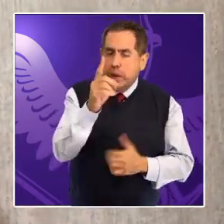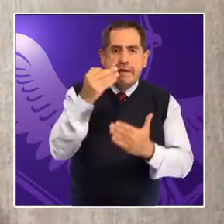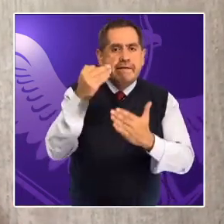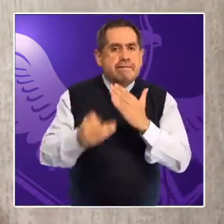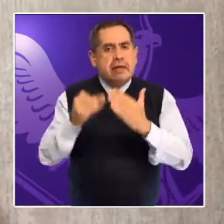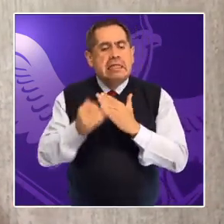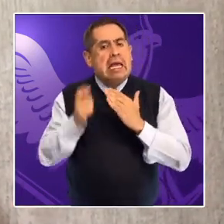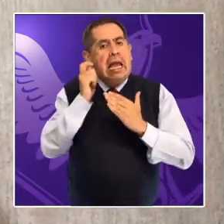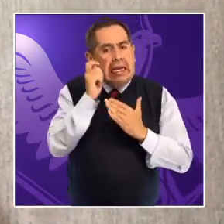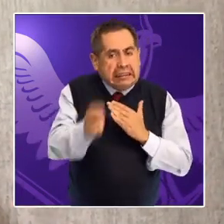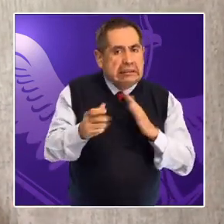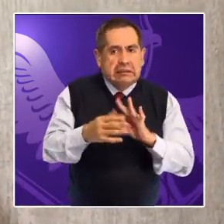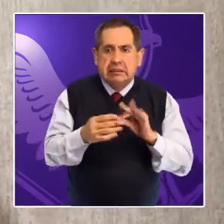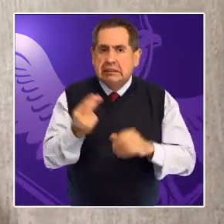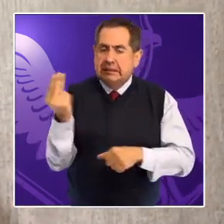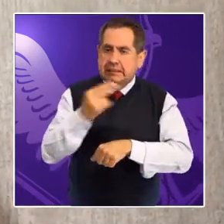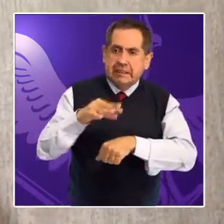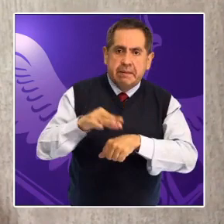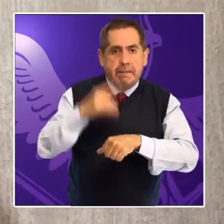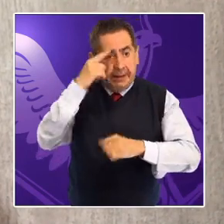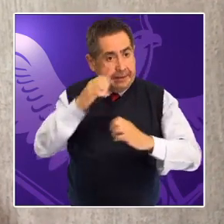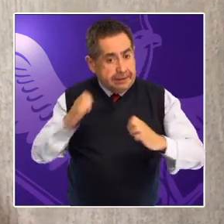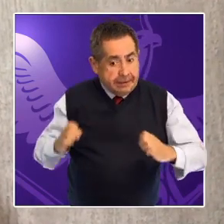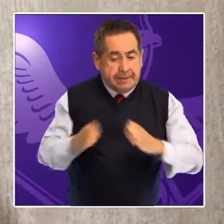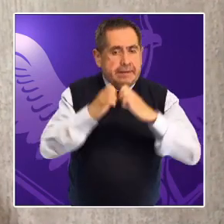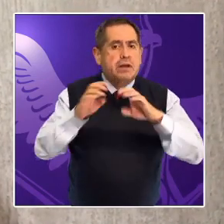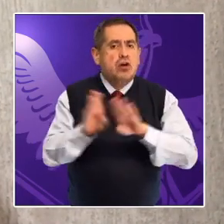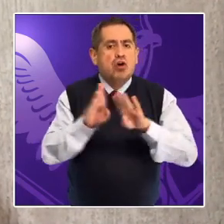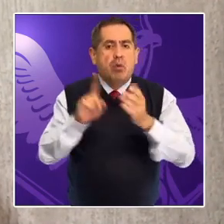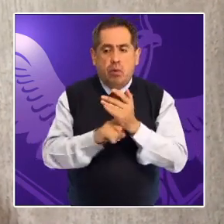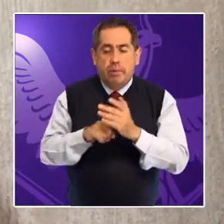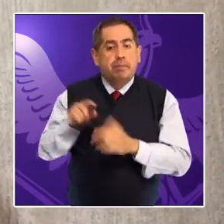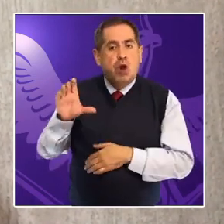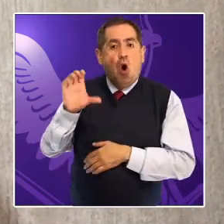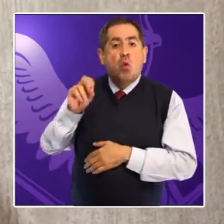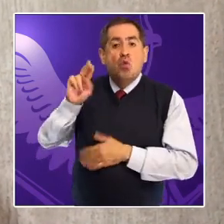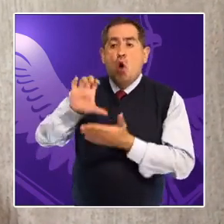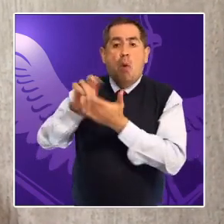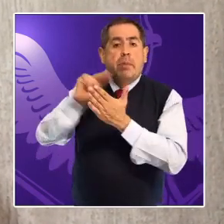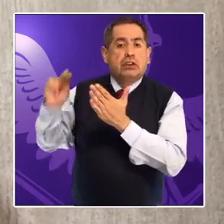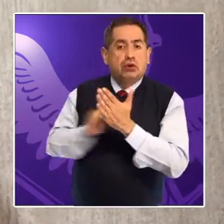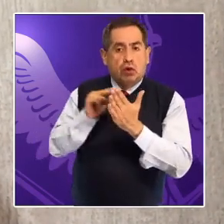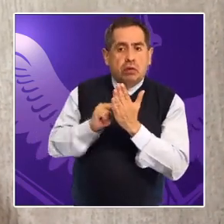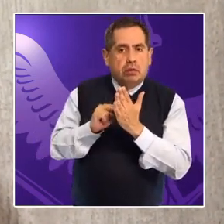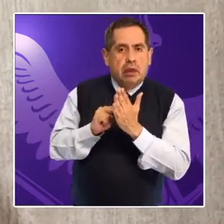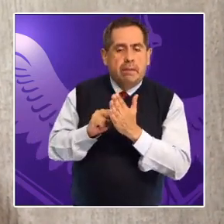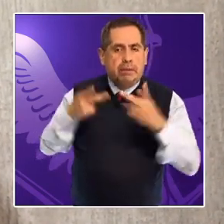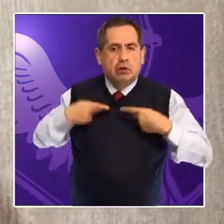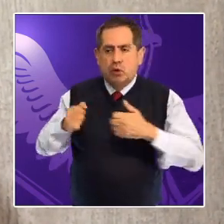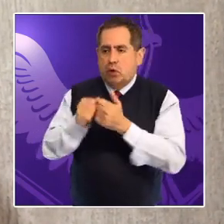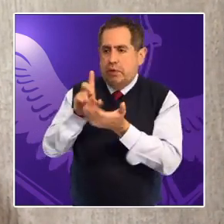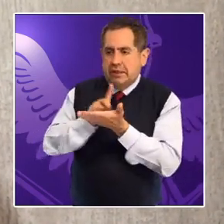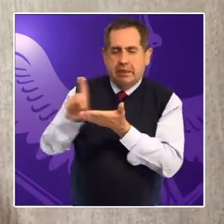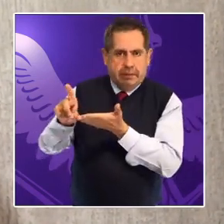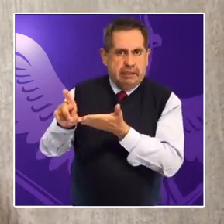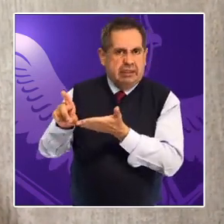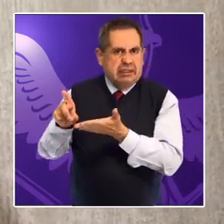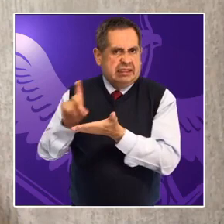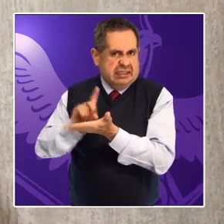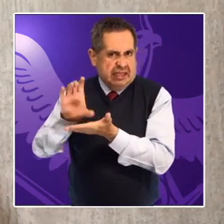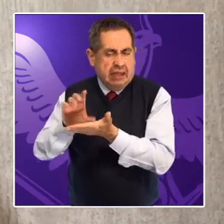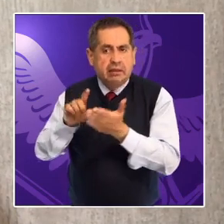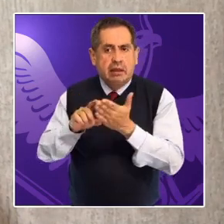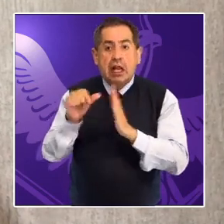hacer realidad para todo tipo de emergencias el artículo 11 de la Convención sobre los Derechos de Personas con Discapacidad, de que habla de que